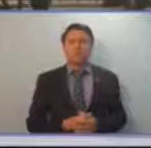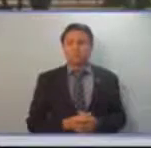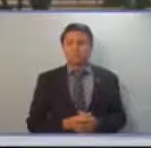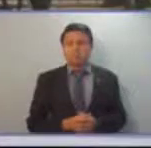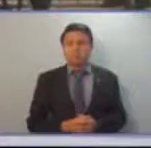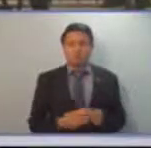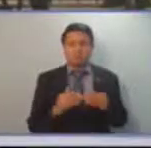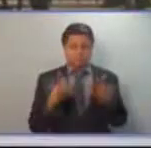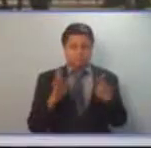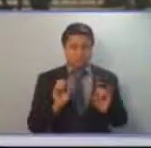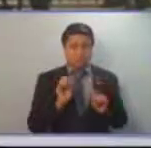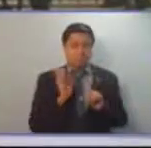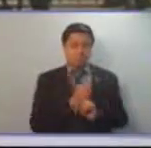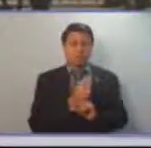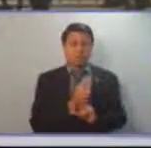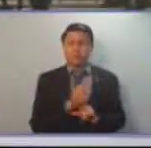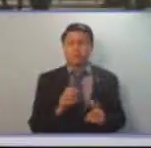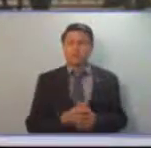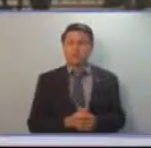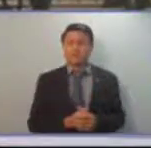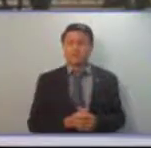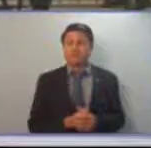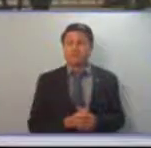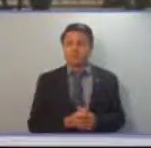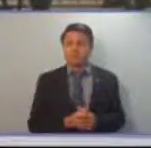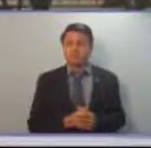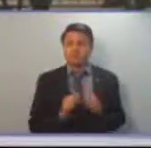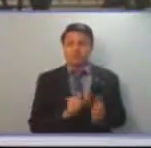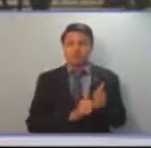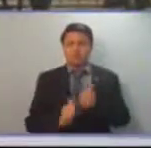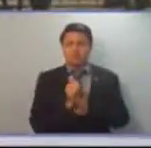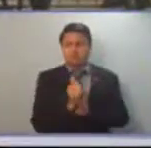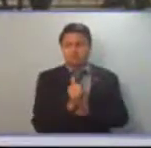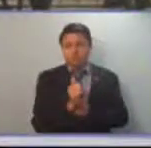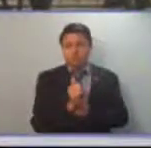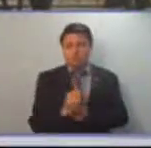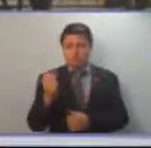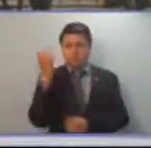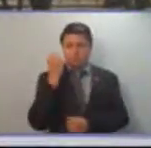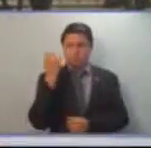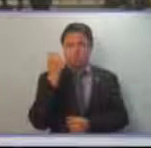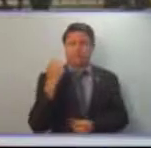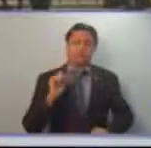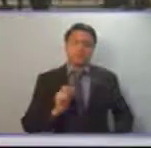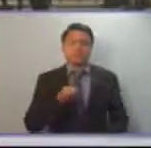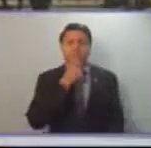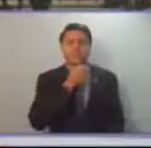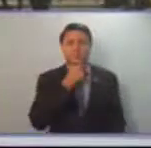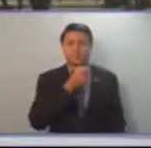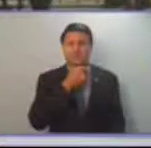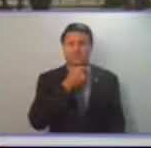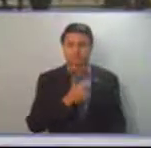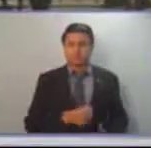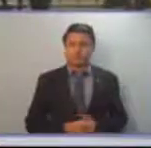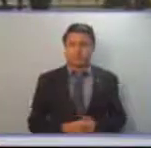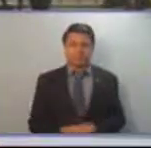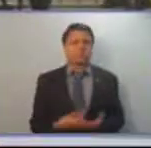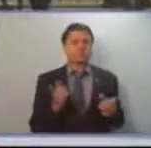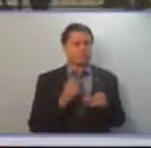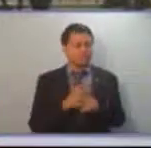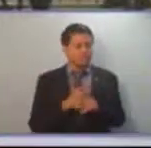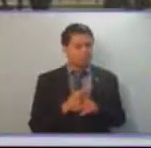hemos logrado del 2009 en adelante importantes transformaciones. Algunos cambios no son